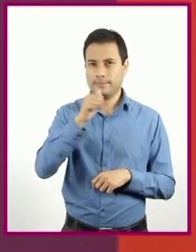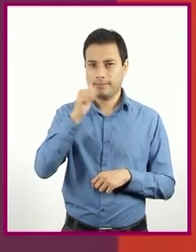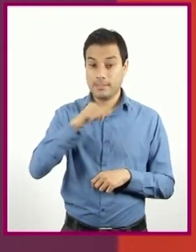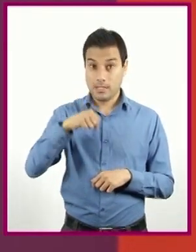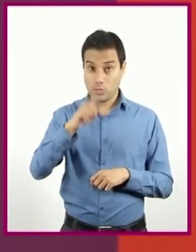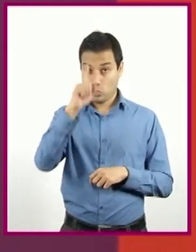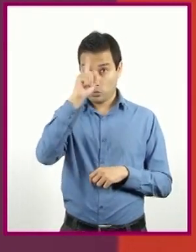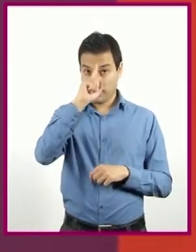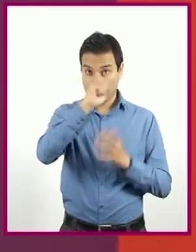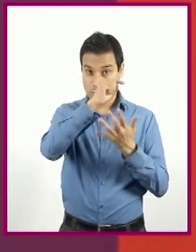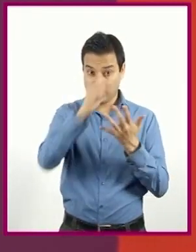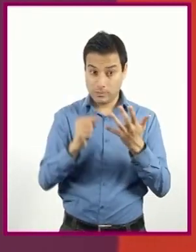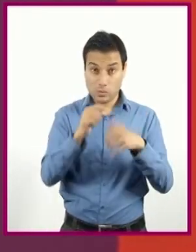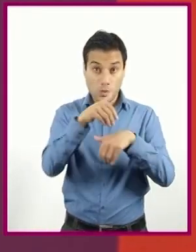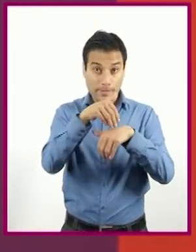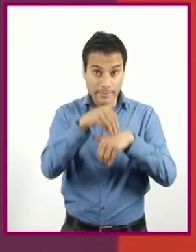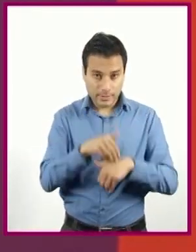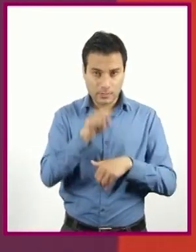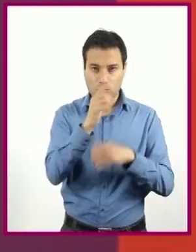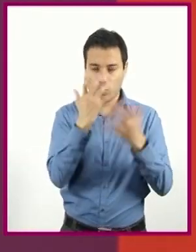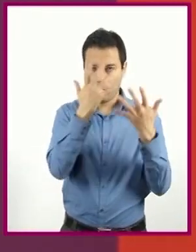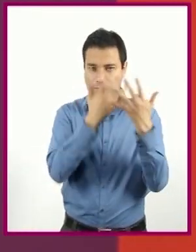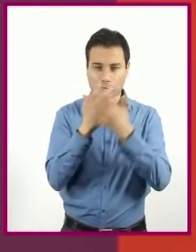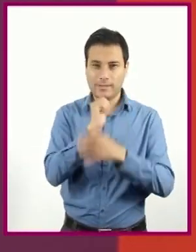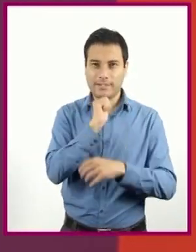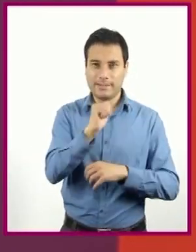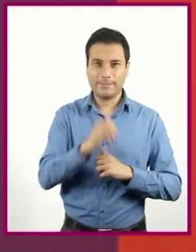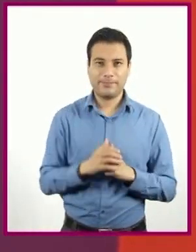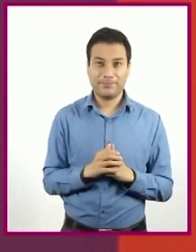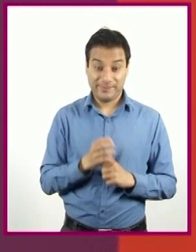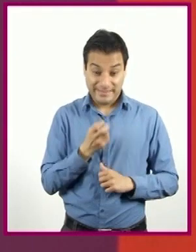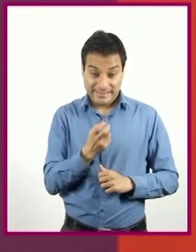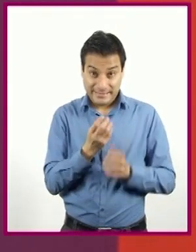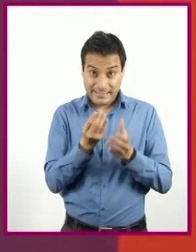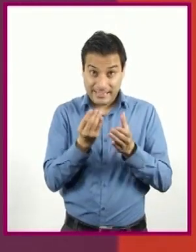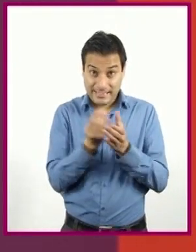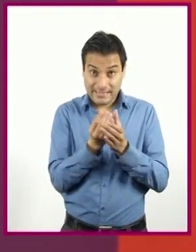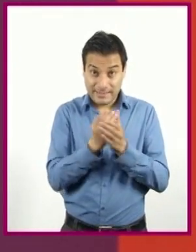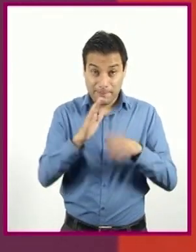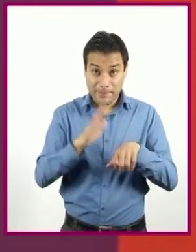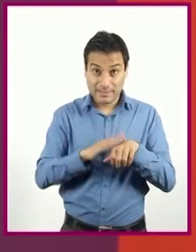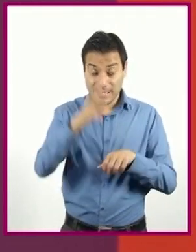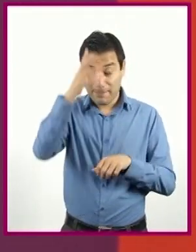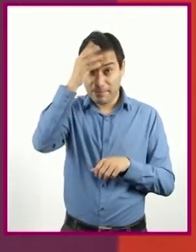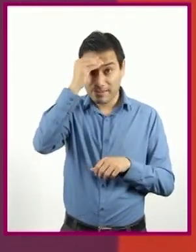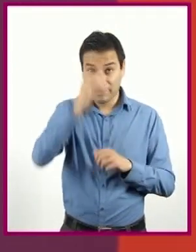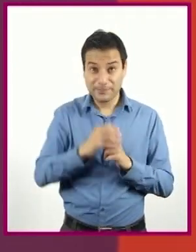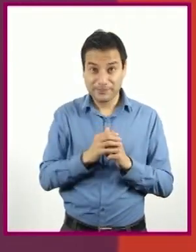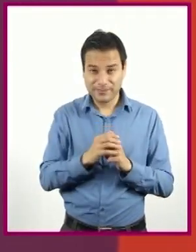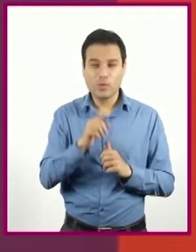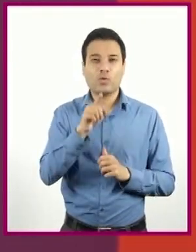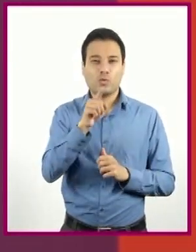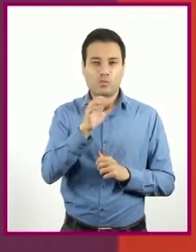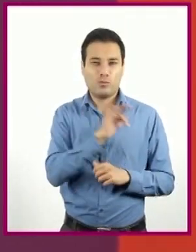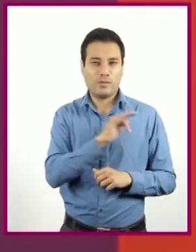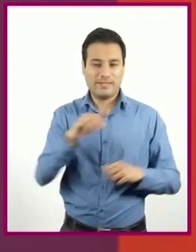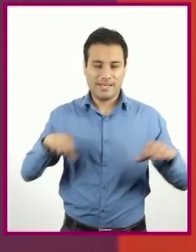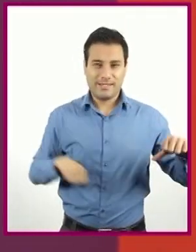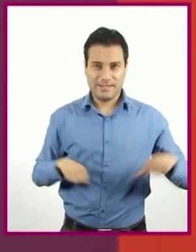para evitar confusiones. Para reforzar lo aprendido de esta sesión, las y los invito a que realicen la siguiente